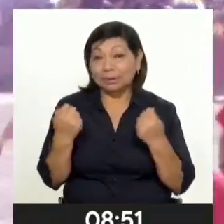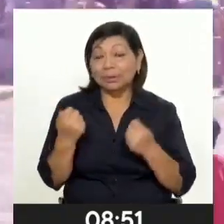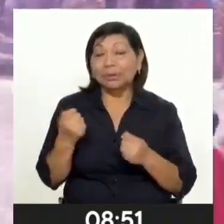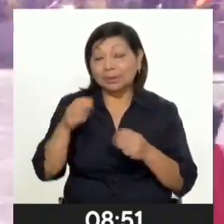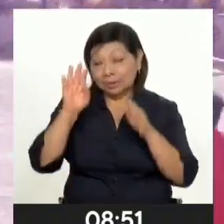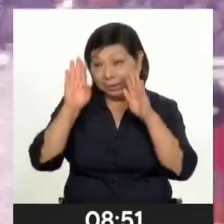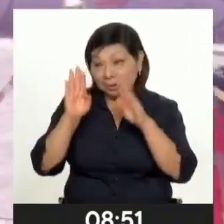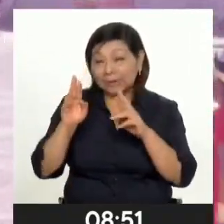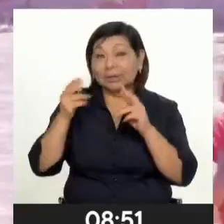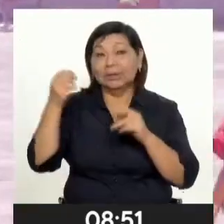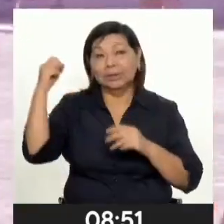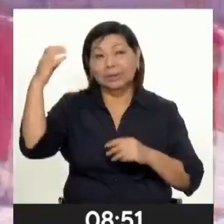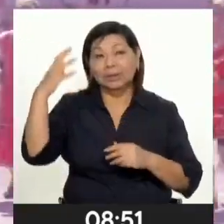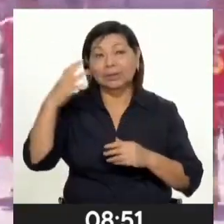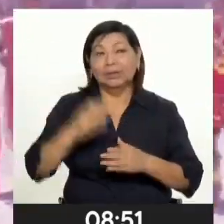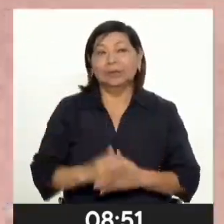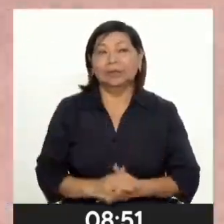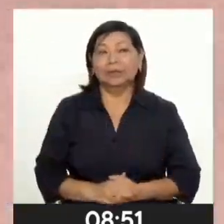Raimi.